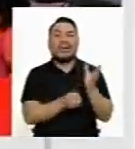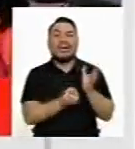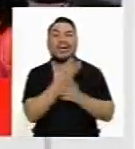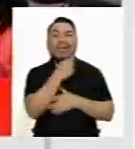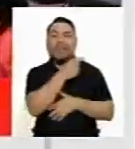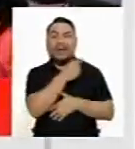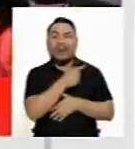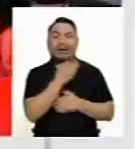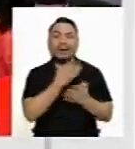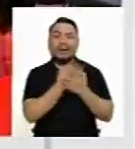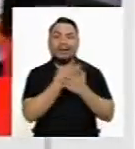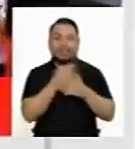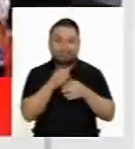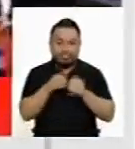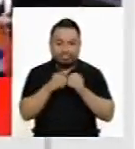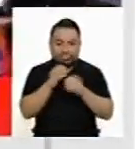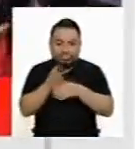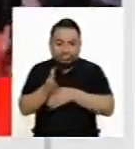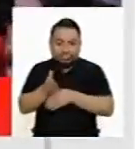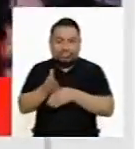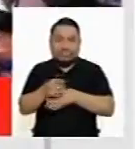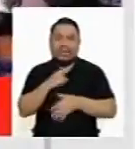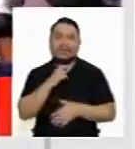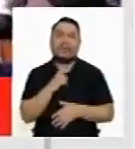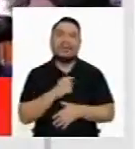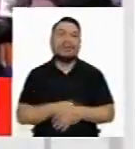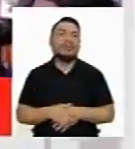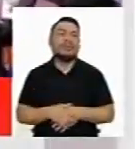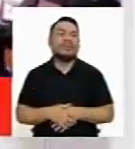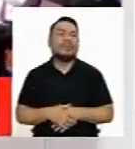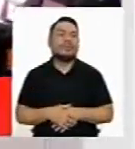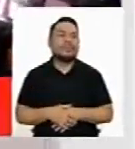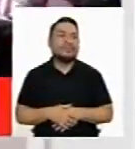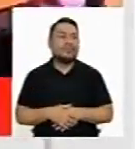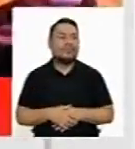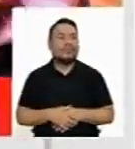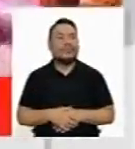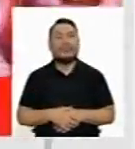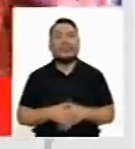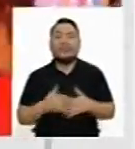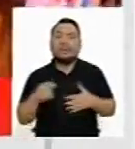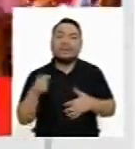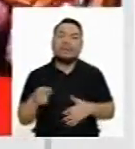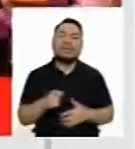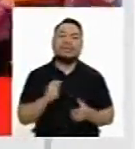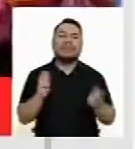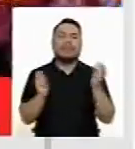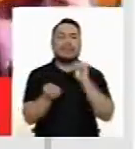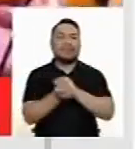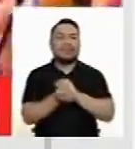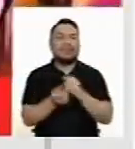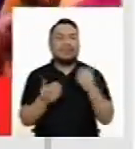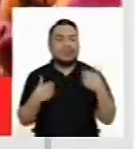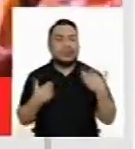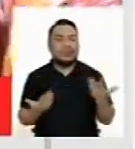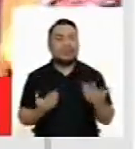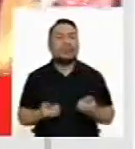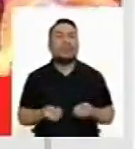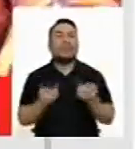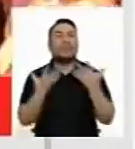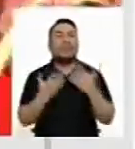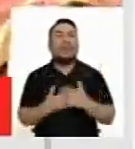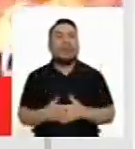Diversos artefactos, productos, variedad en realidad. Pero esto, el impacto que ha tenido, ¿a